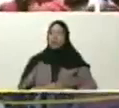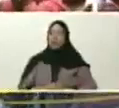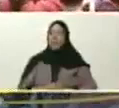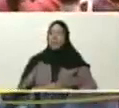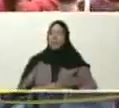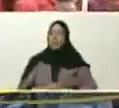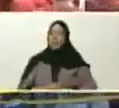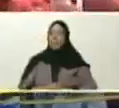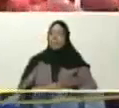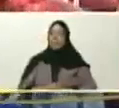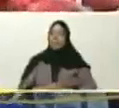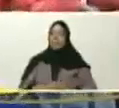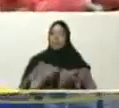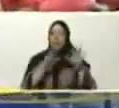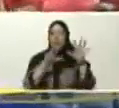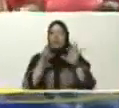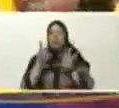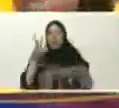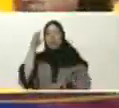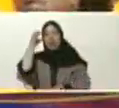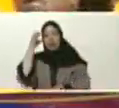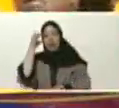¿cuánto quedan? 73 días, ¿verdad?